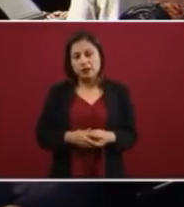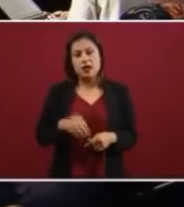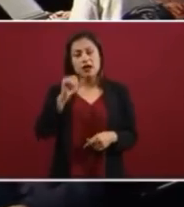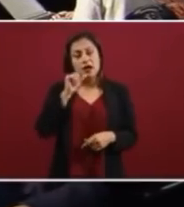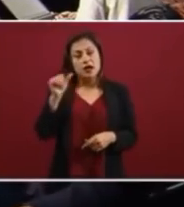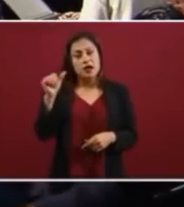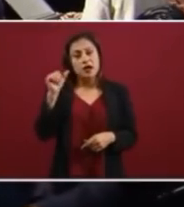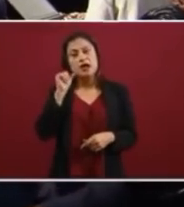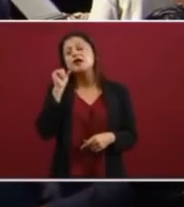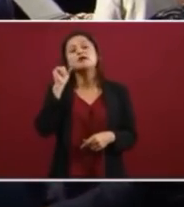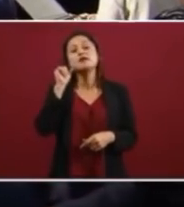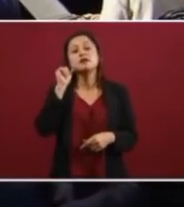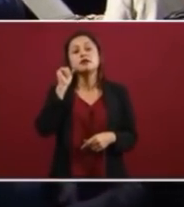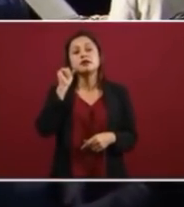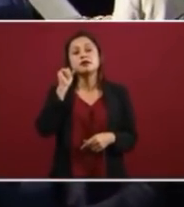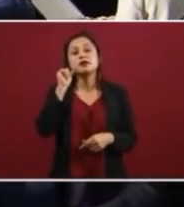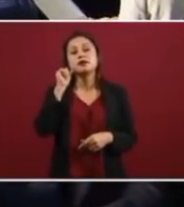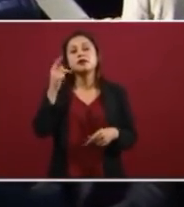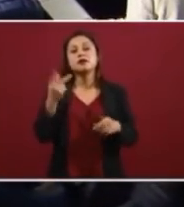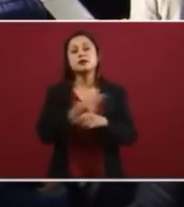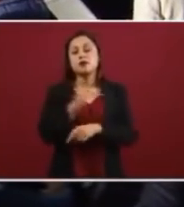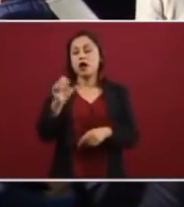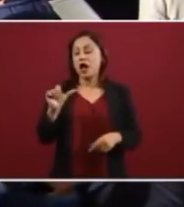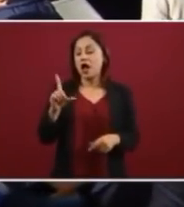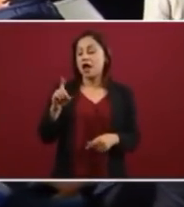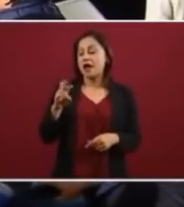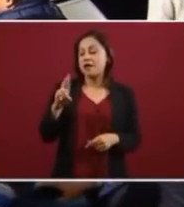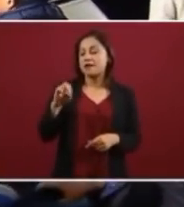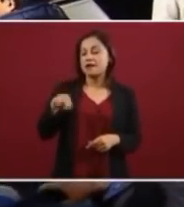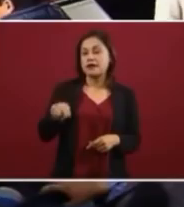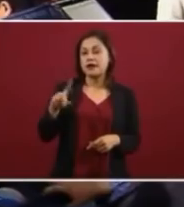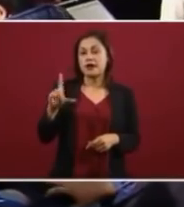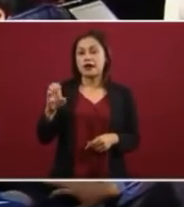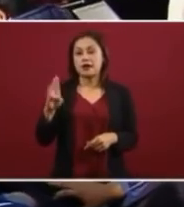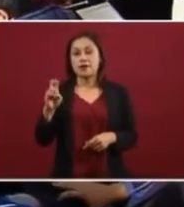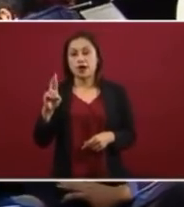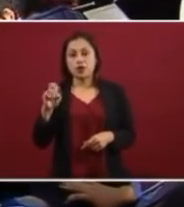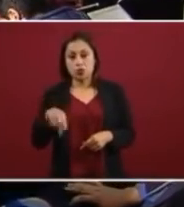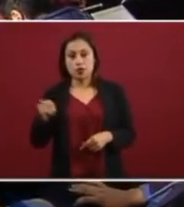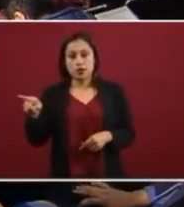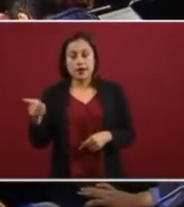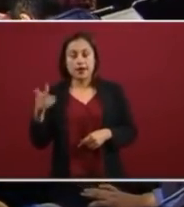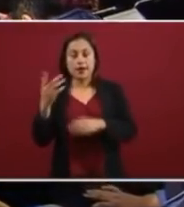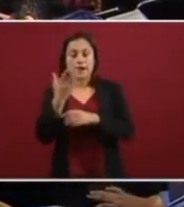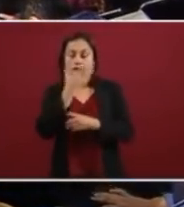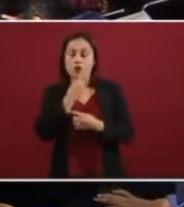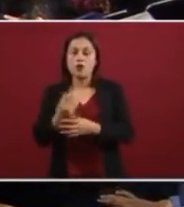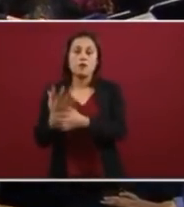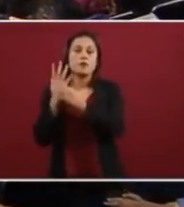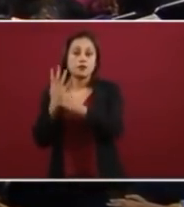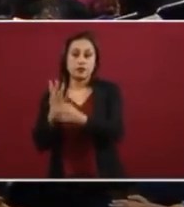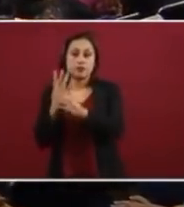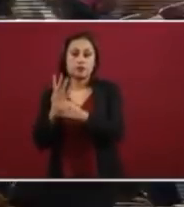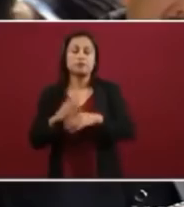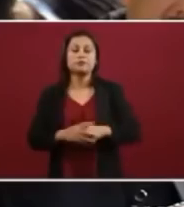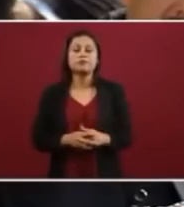comentar sobre la declaración de Adrián Levarón. Dijo, no fue confusión, nos usaron para enviar